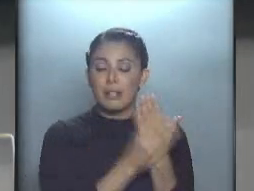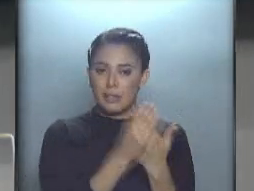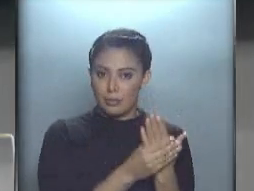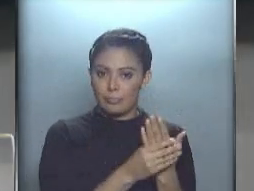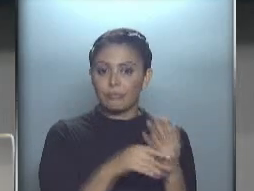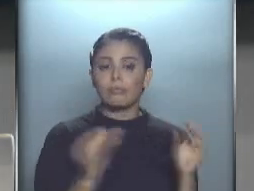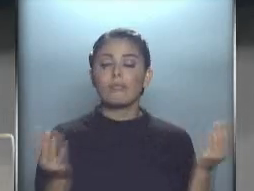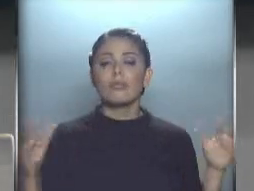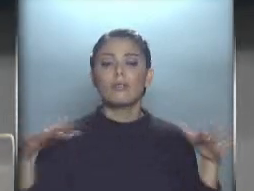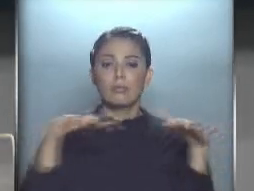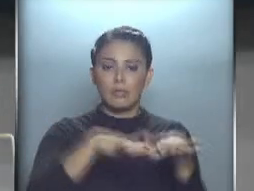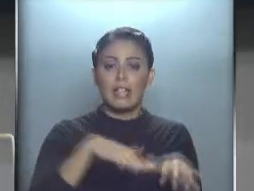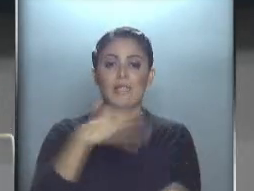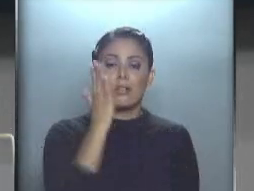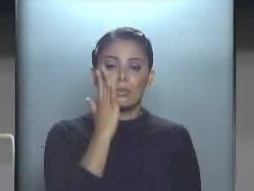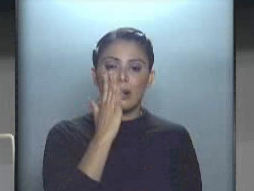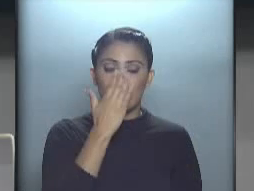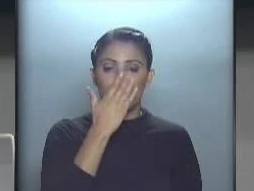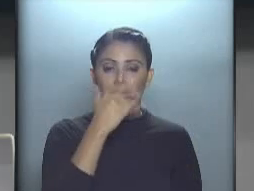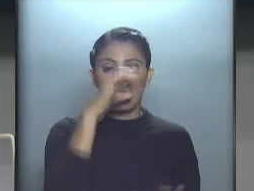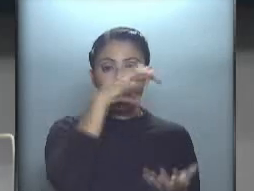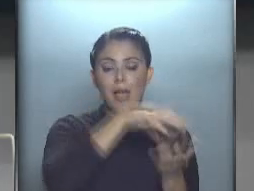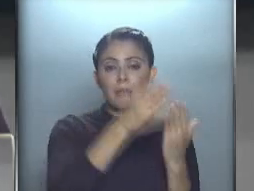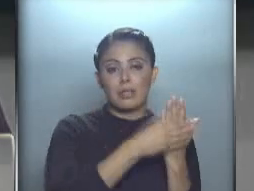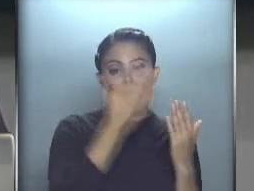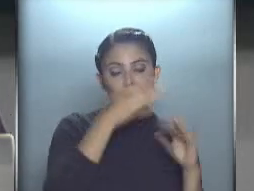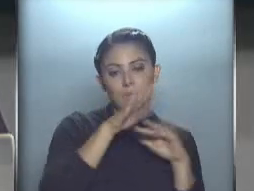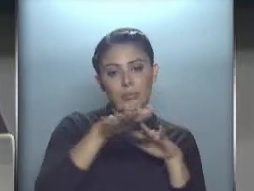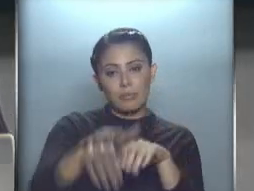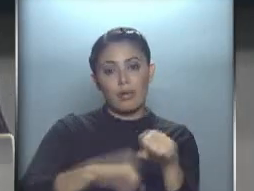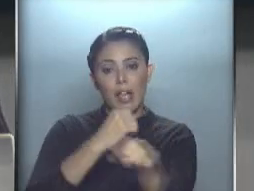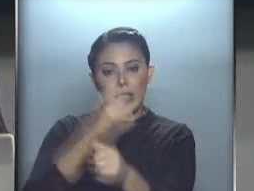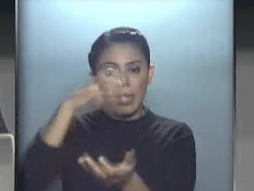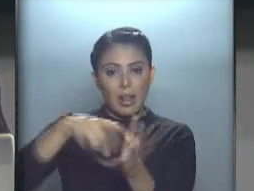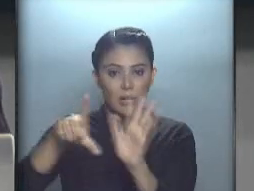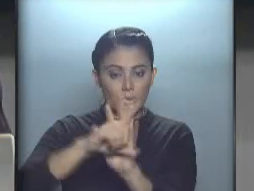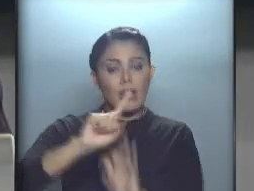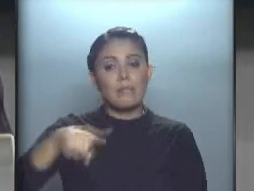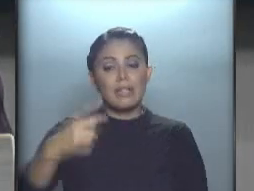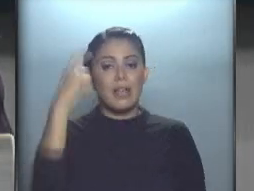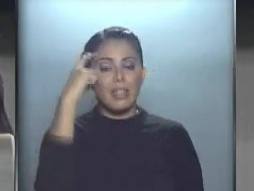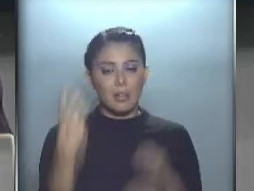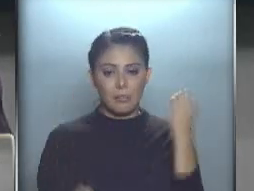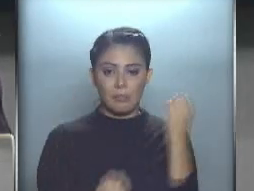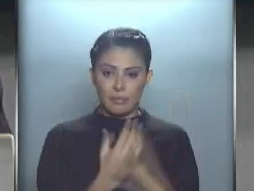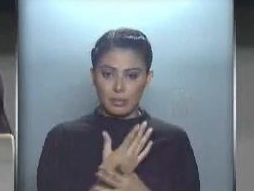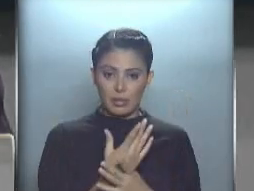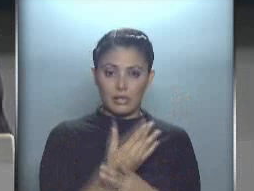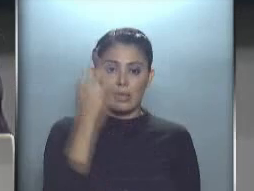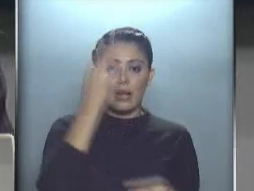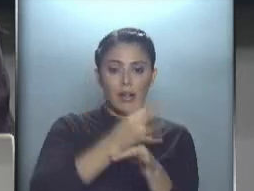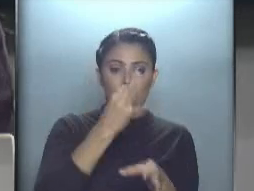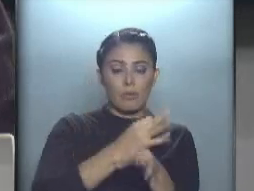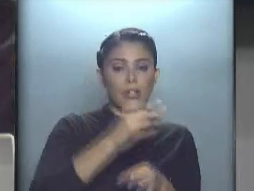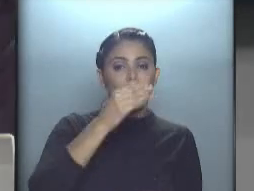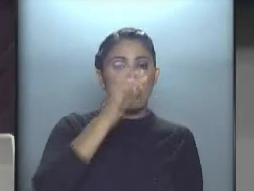reunimos a las 17 horas en el ministerio y marchamos hacia la legislatura. Y mañana a las 10 horas es el abrazo al Instituto